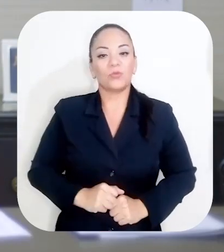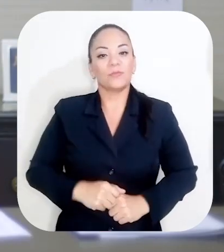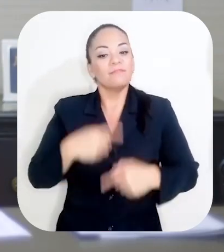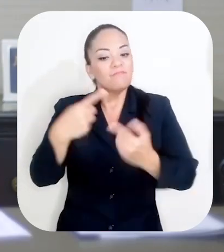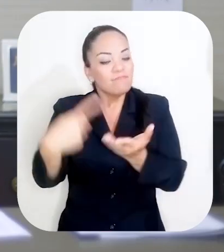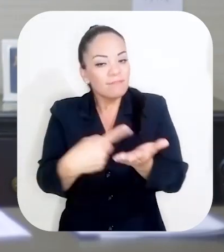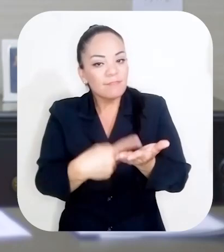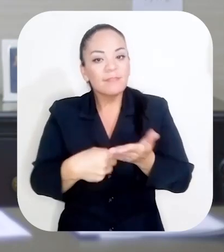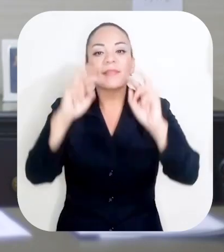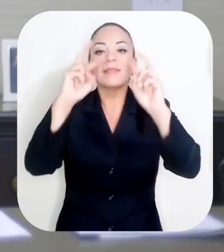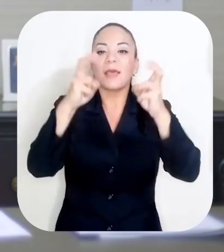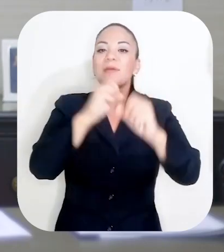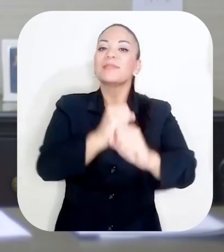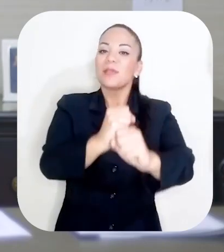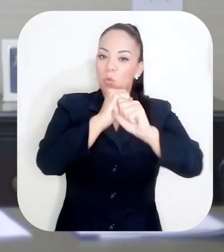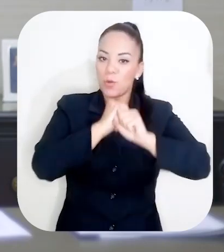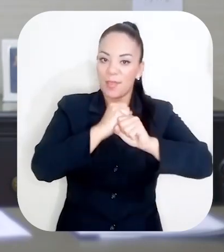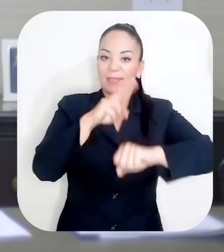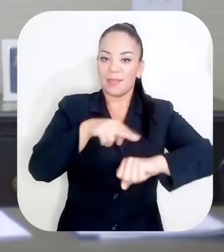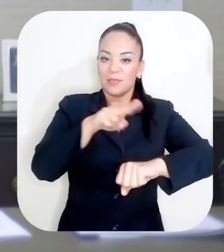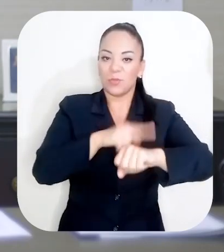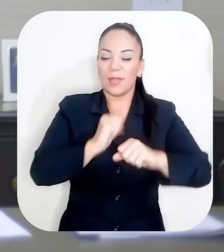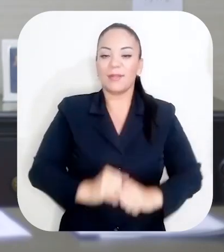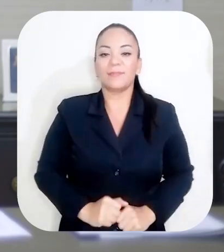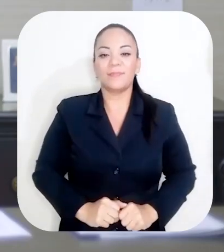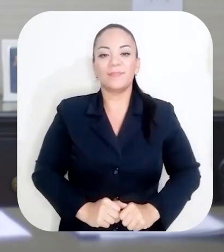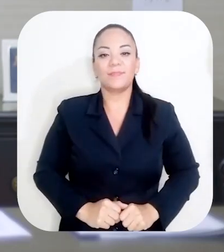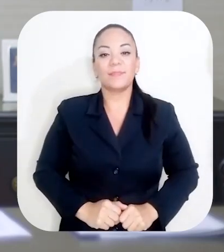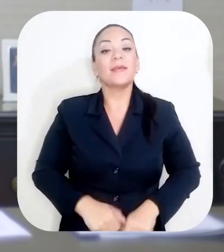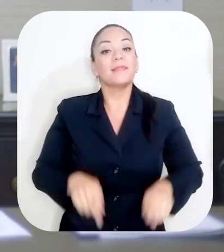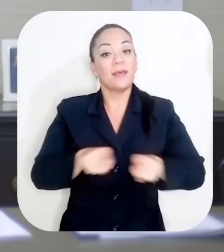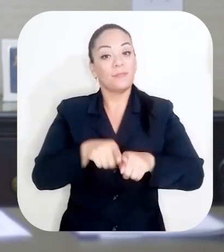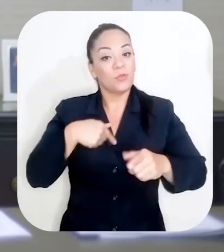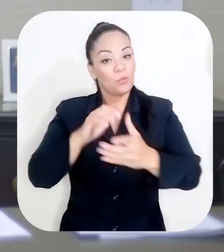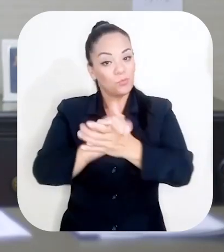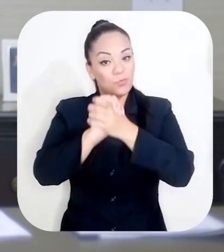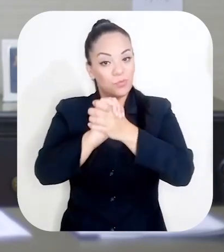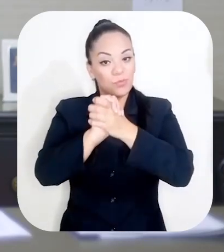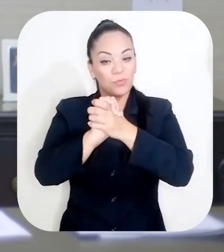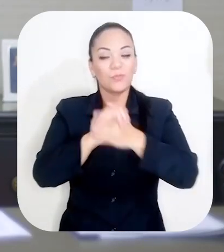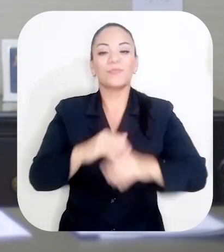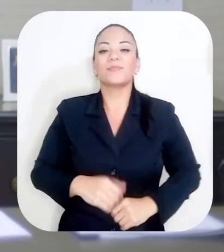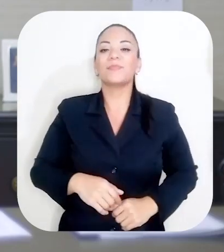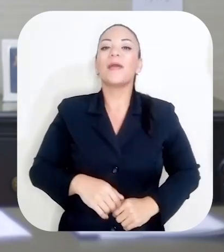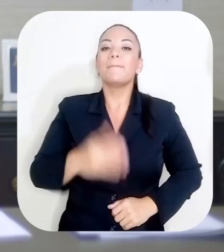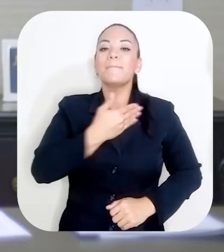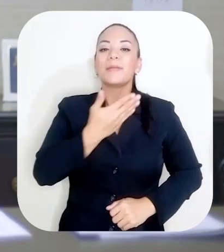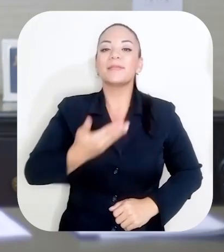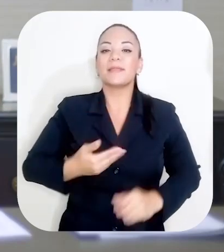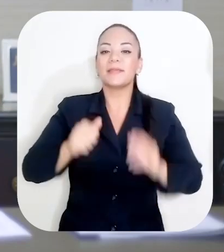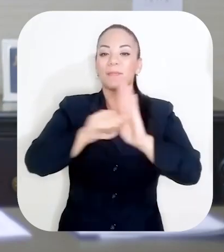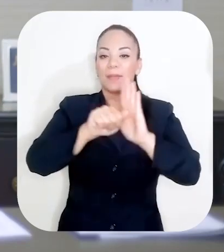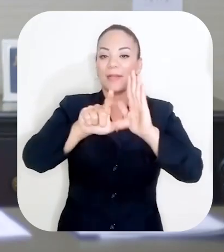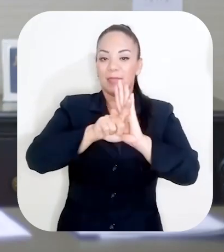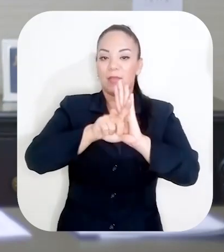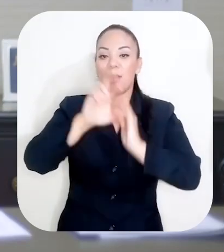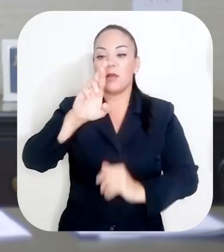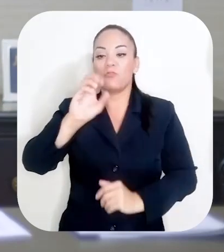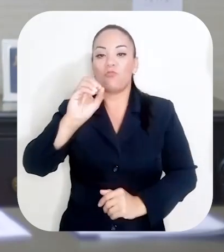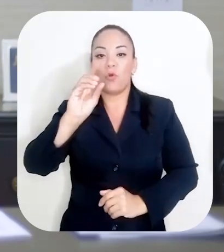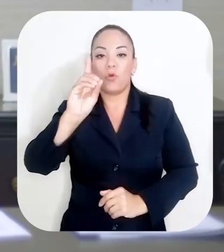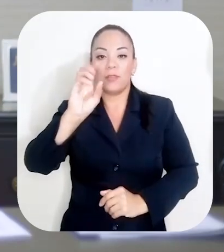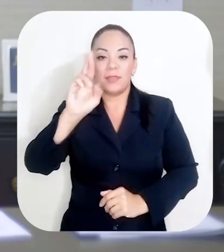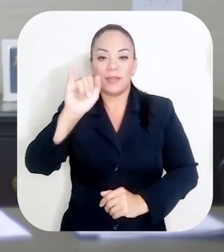para tratar el tema de la seguridad también aplaudo que don Rodrigo Arias está convocando